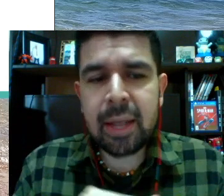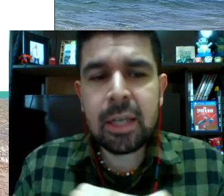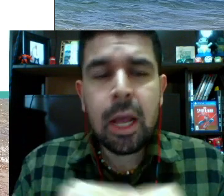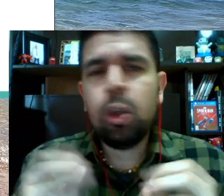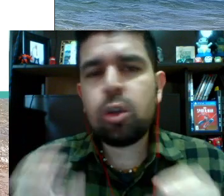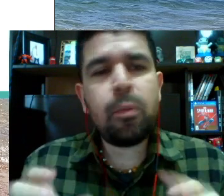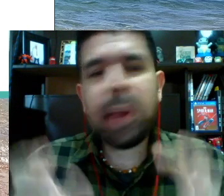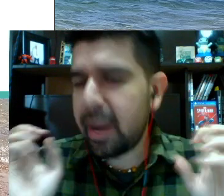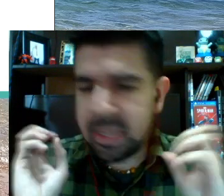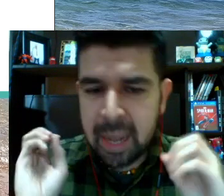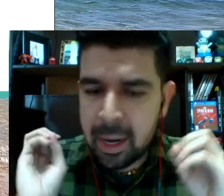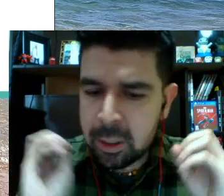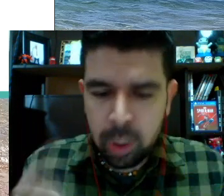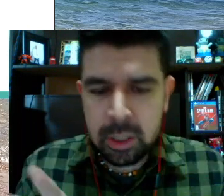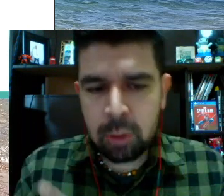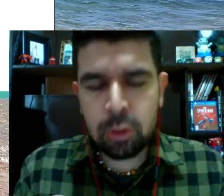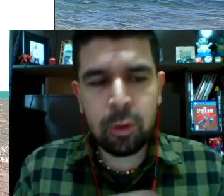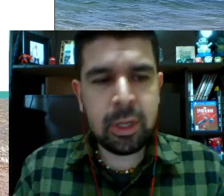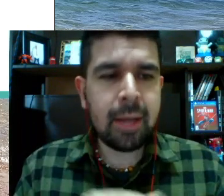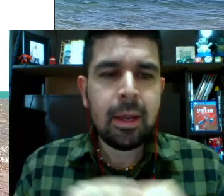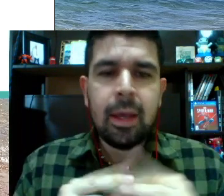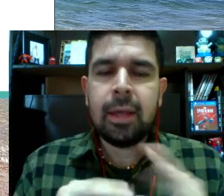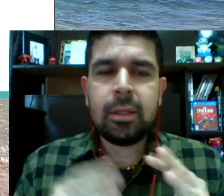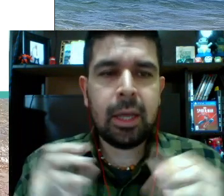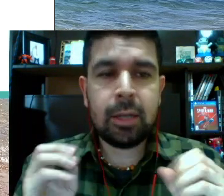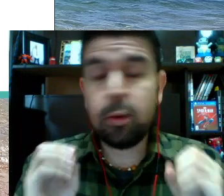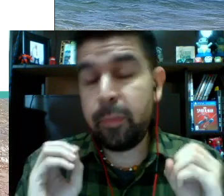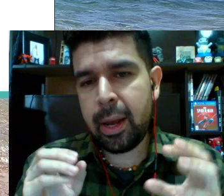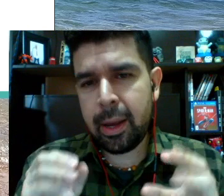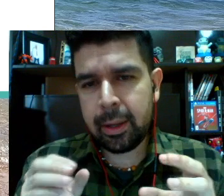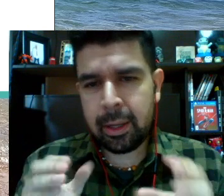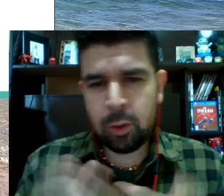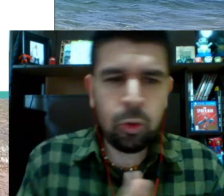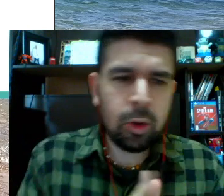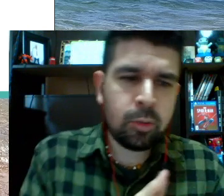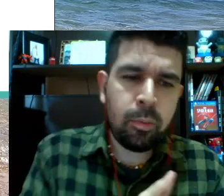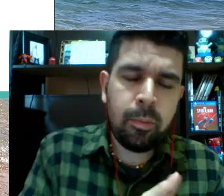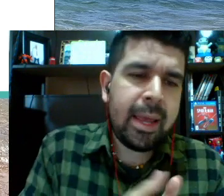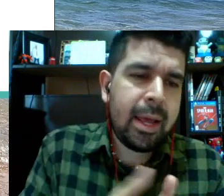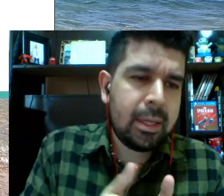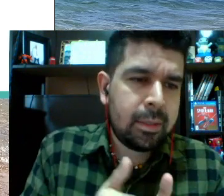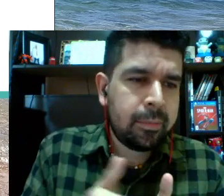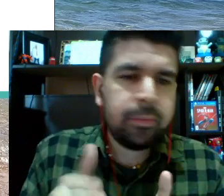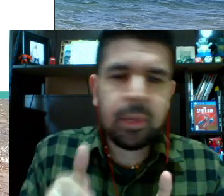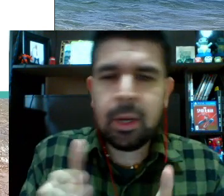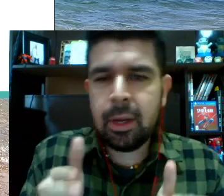no son para realizarlas todas en un solo día son para que tú los vayas